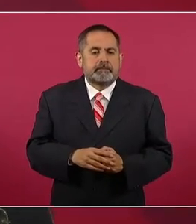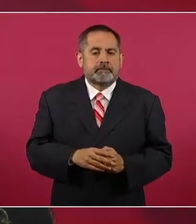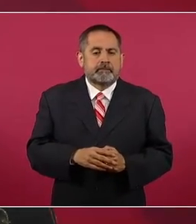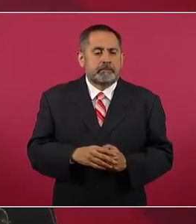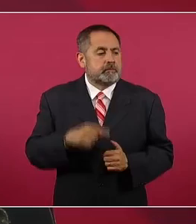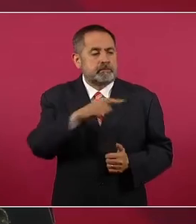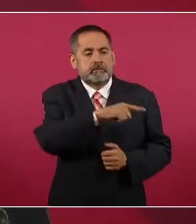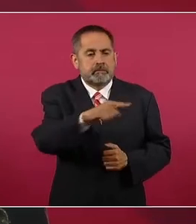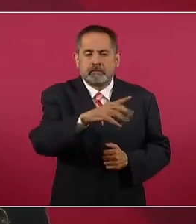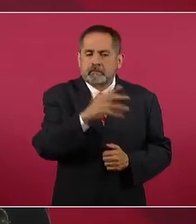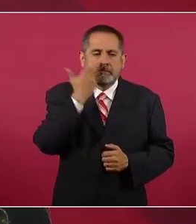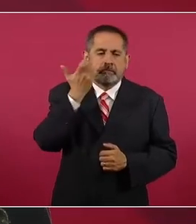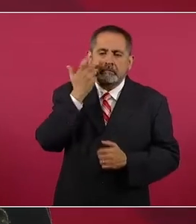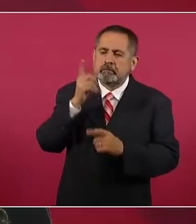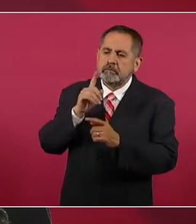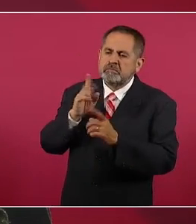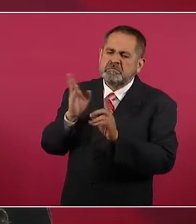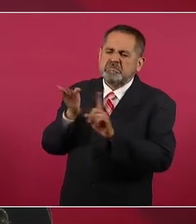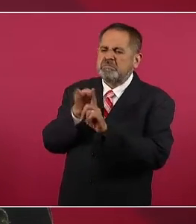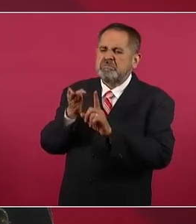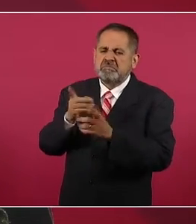tienen otras intenciones.